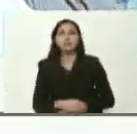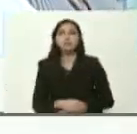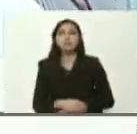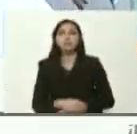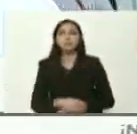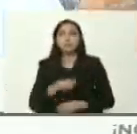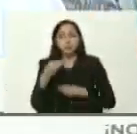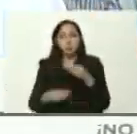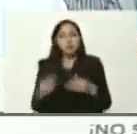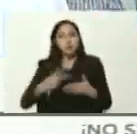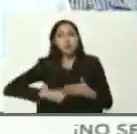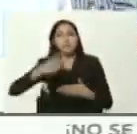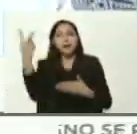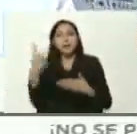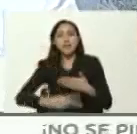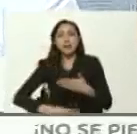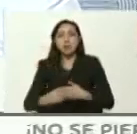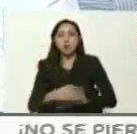nuestra agenda.